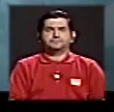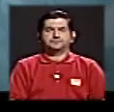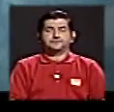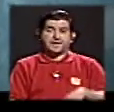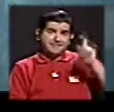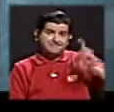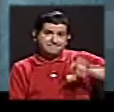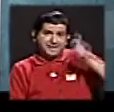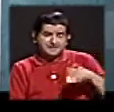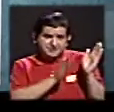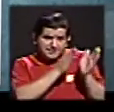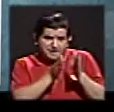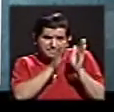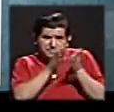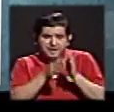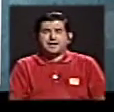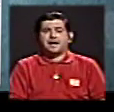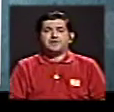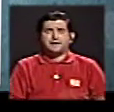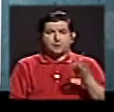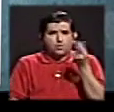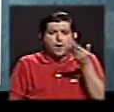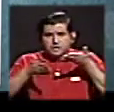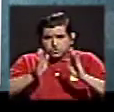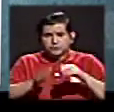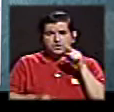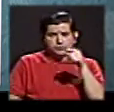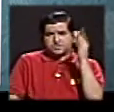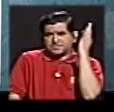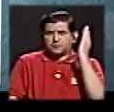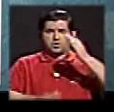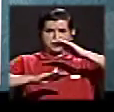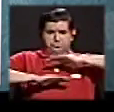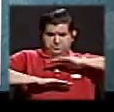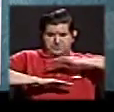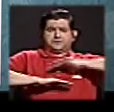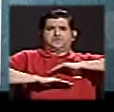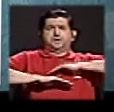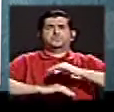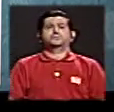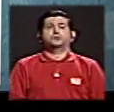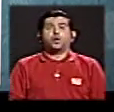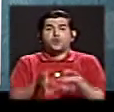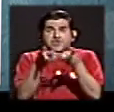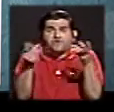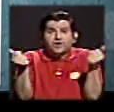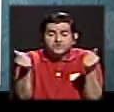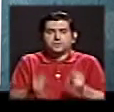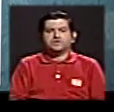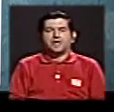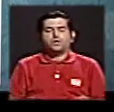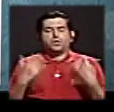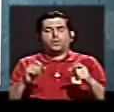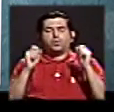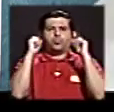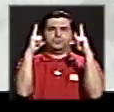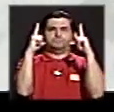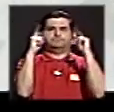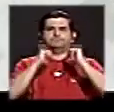las necesidades en planificación familiar de estas mujeres se satisficieran, los resultados serían